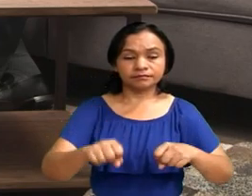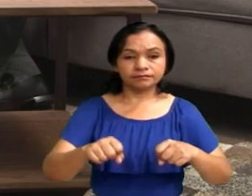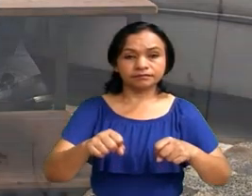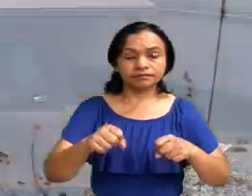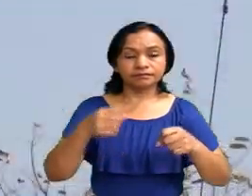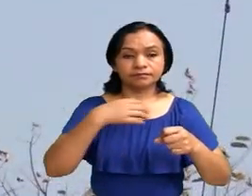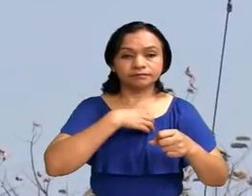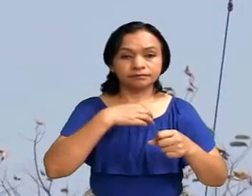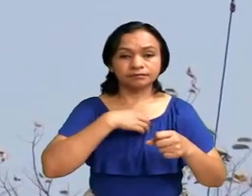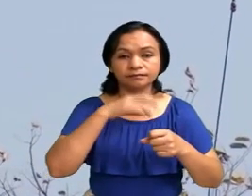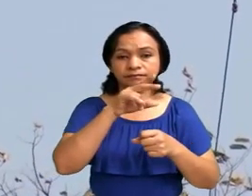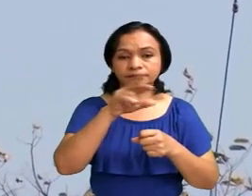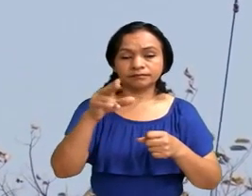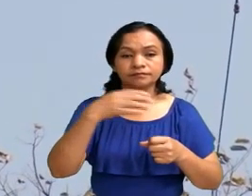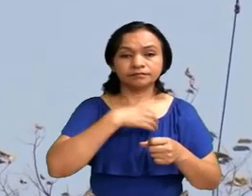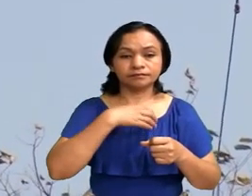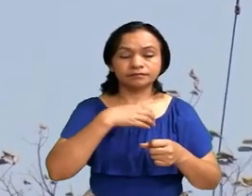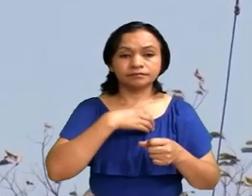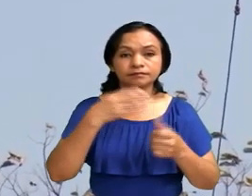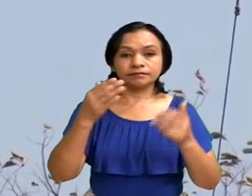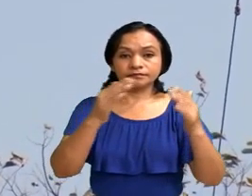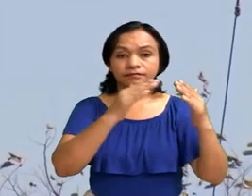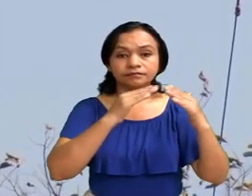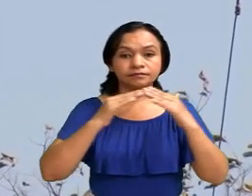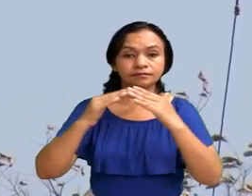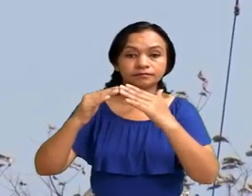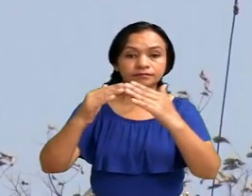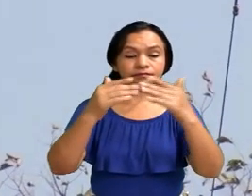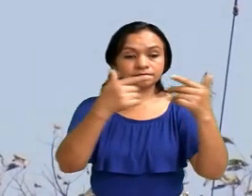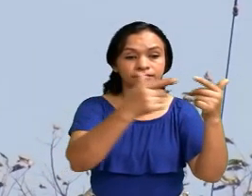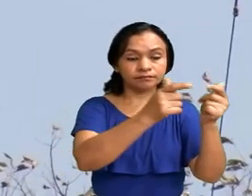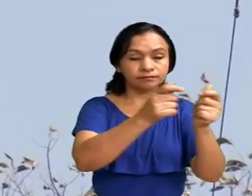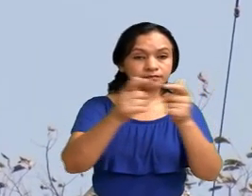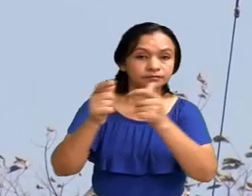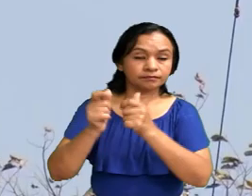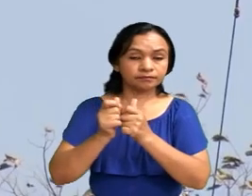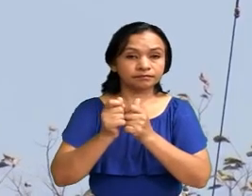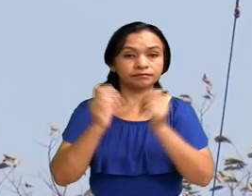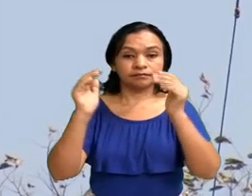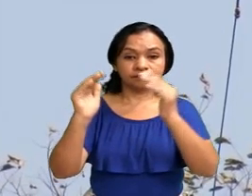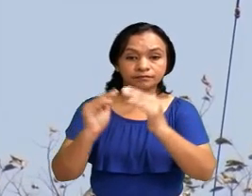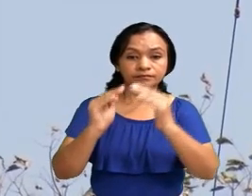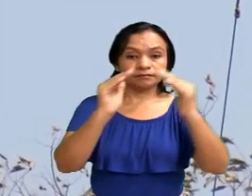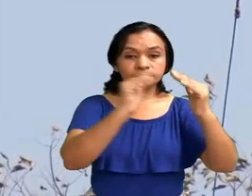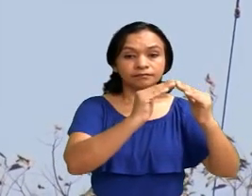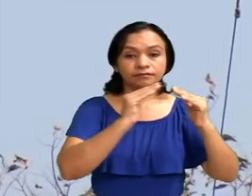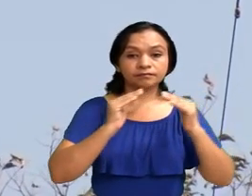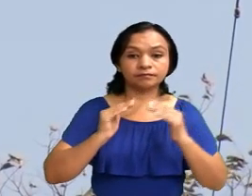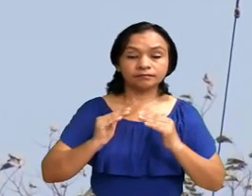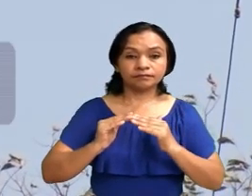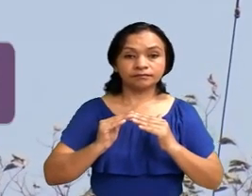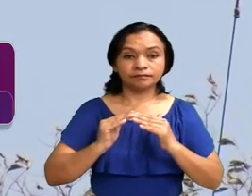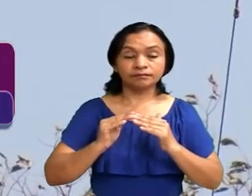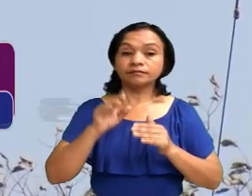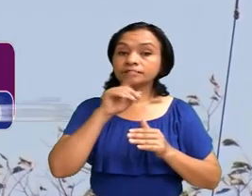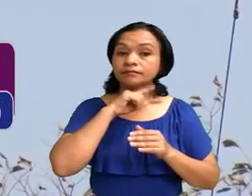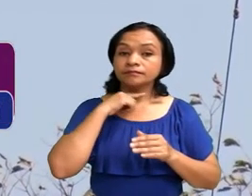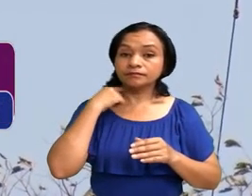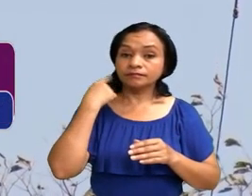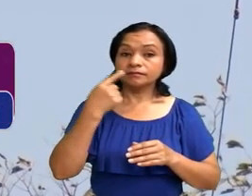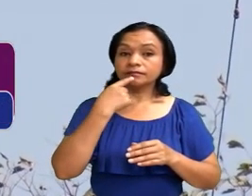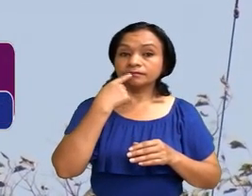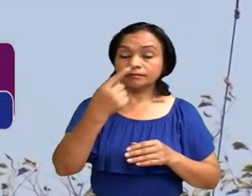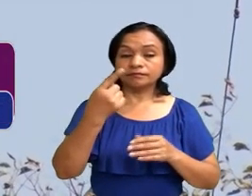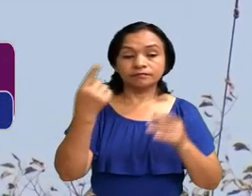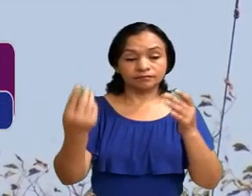por sí mismos, por su propio peso. Pero las comunidades pequeñas, las comunidades, los hogares, pues, que escapan de esa realidad mediática, también